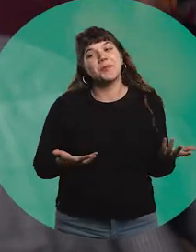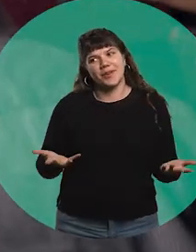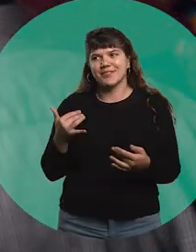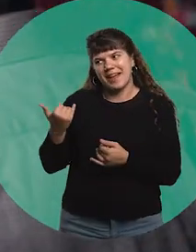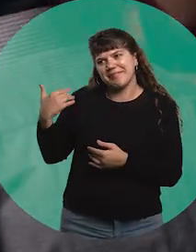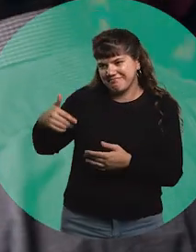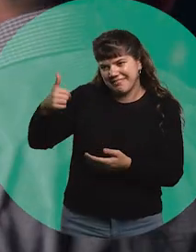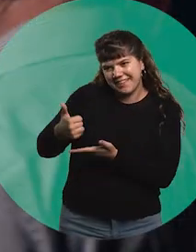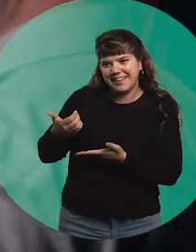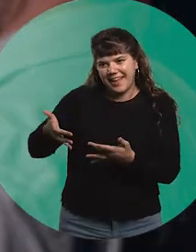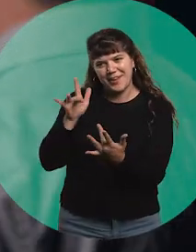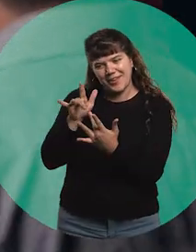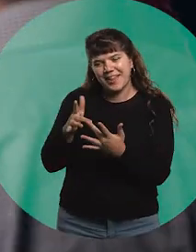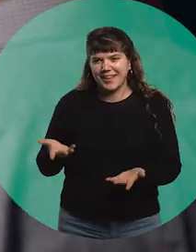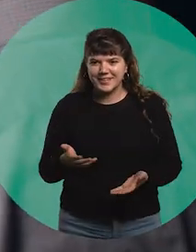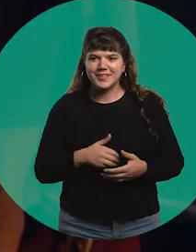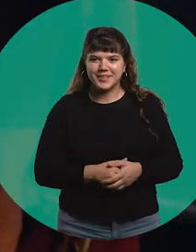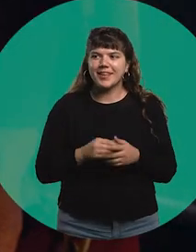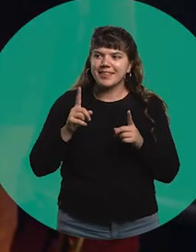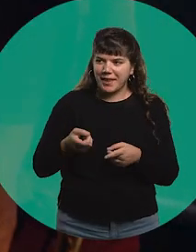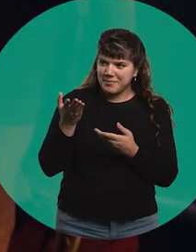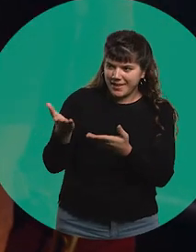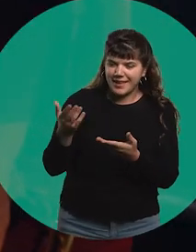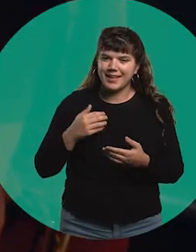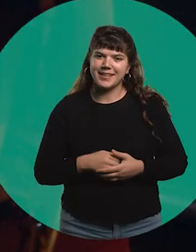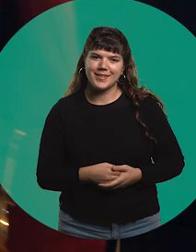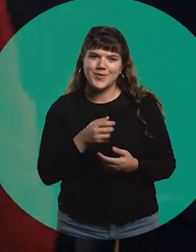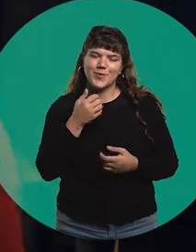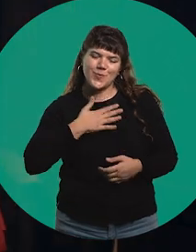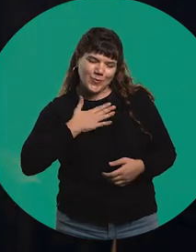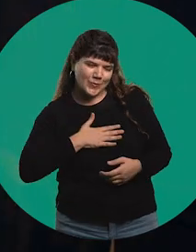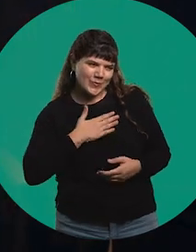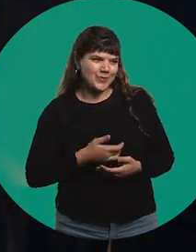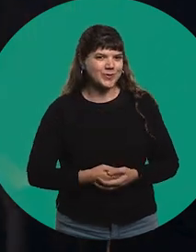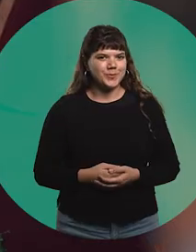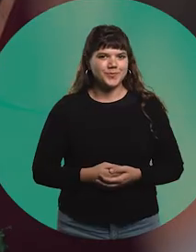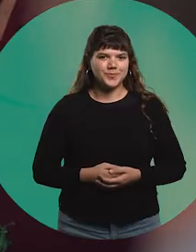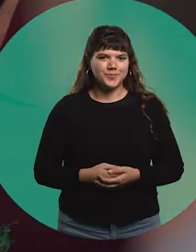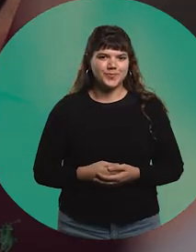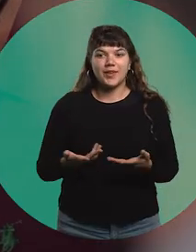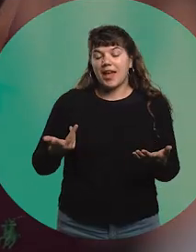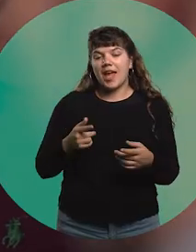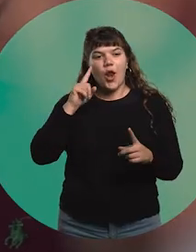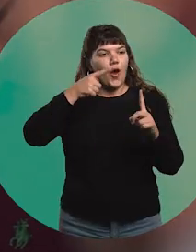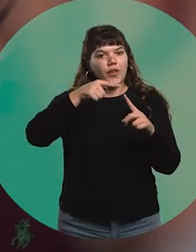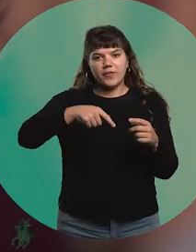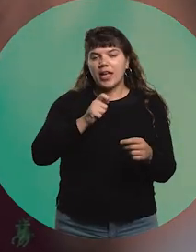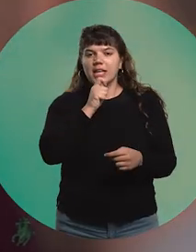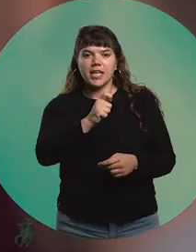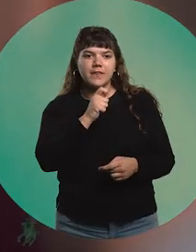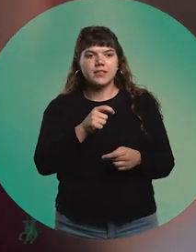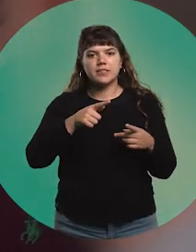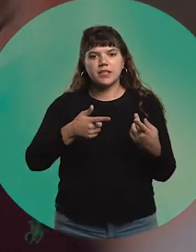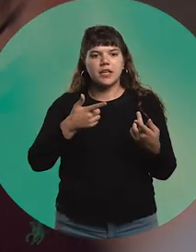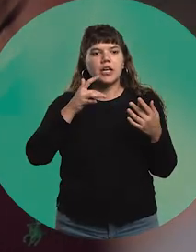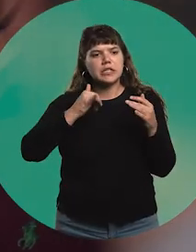Bueno, hace rato que estamos. Es verdad. En contacto. Endira también. Endira también es parte de Endira. Mucho gusto. La clave de la entrevista, lejos de